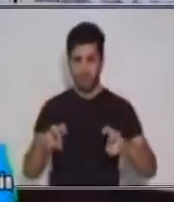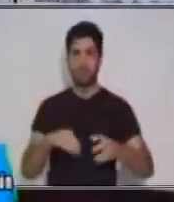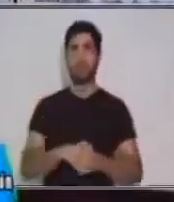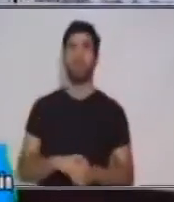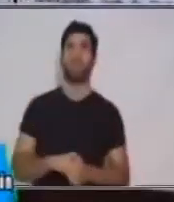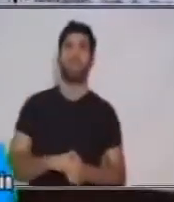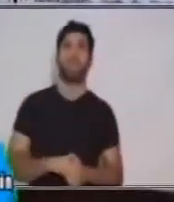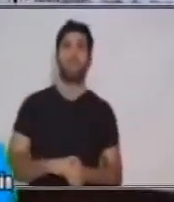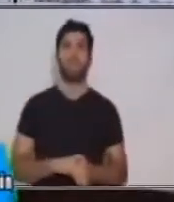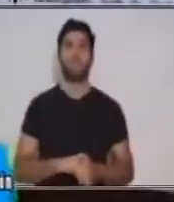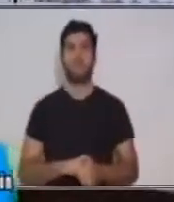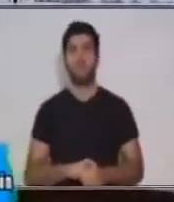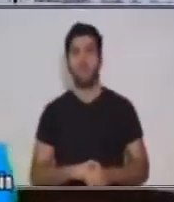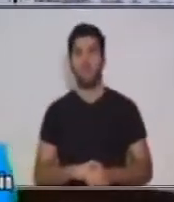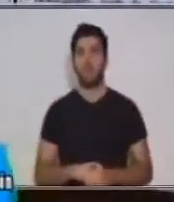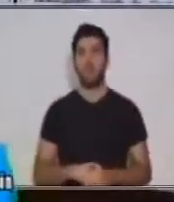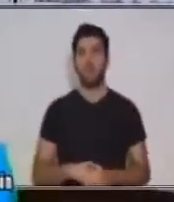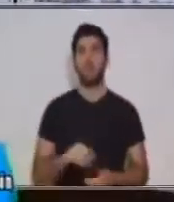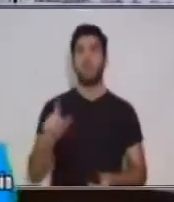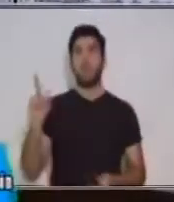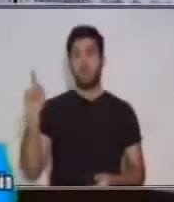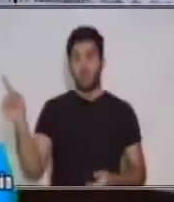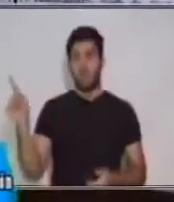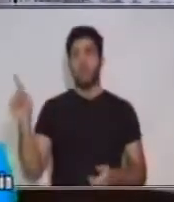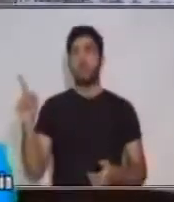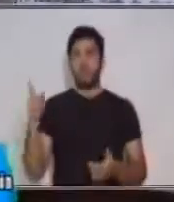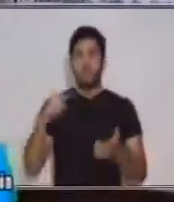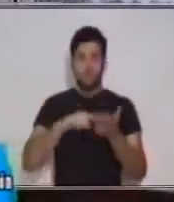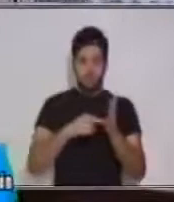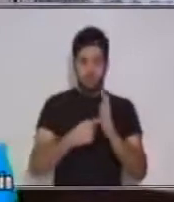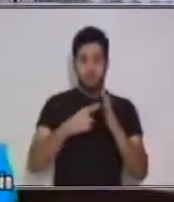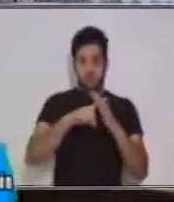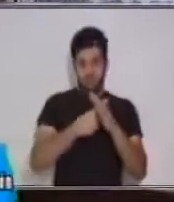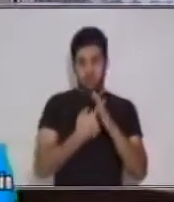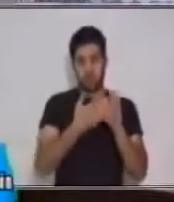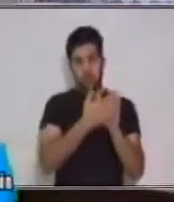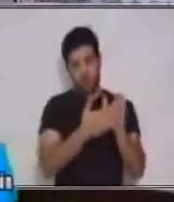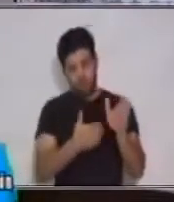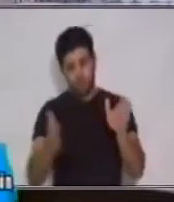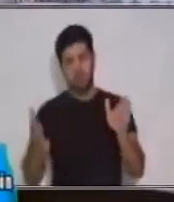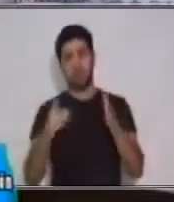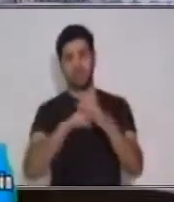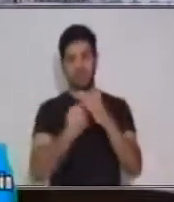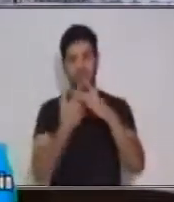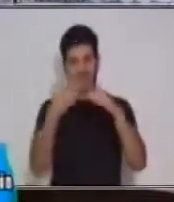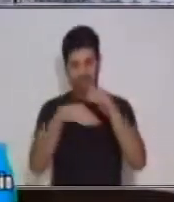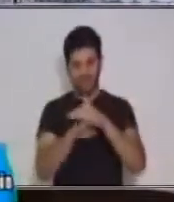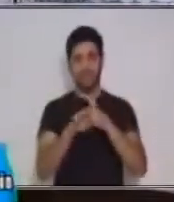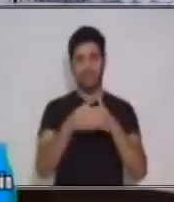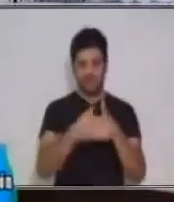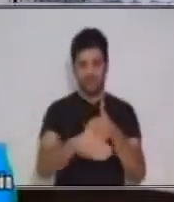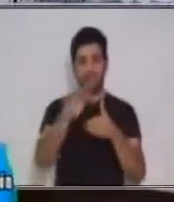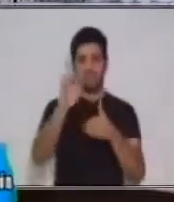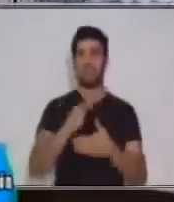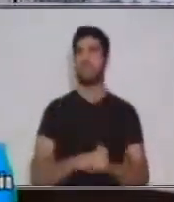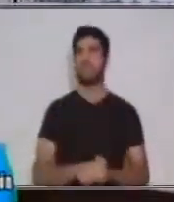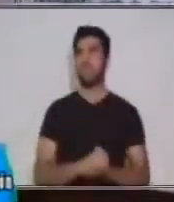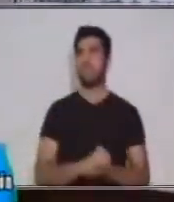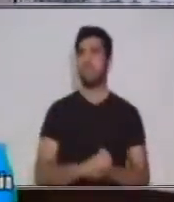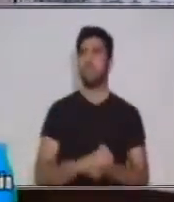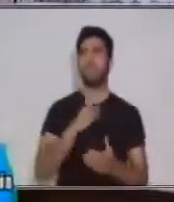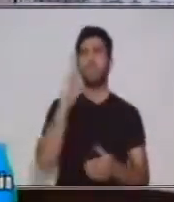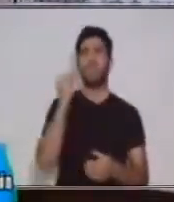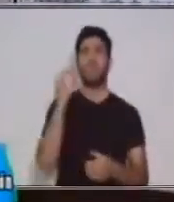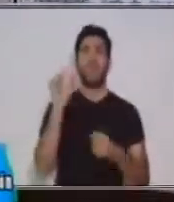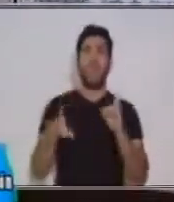Eso sería con base a la introducción, pero ahora cómo hacemos esa introducción, porque a veces